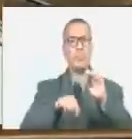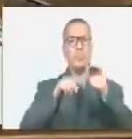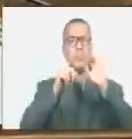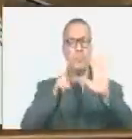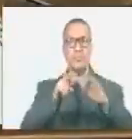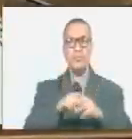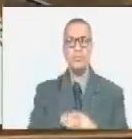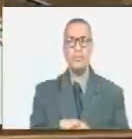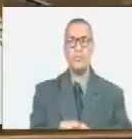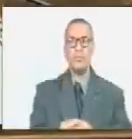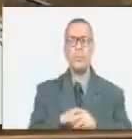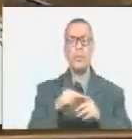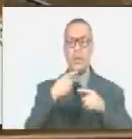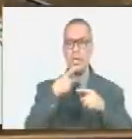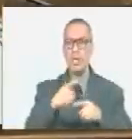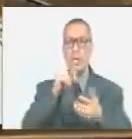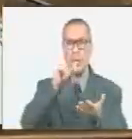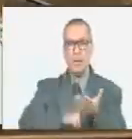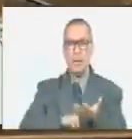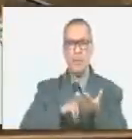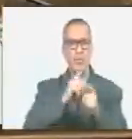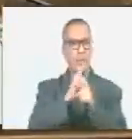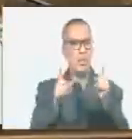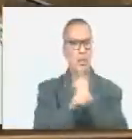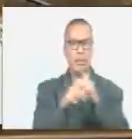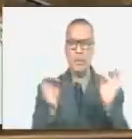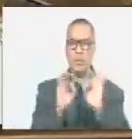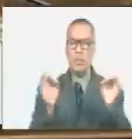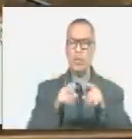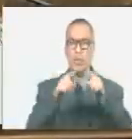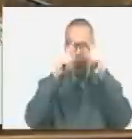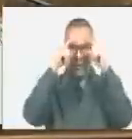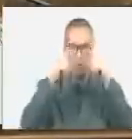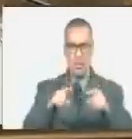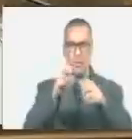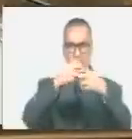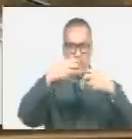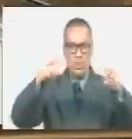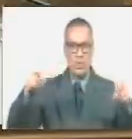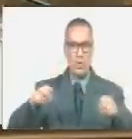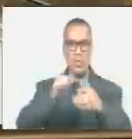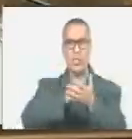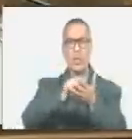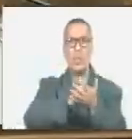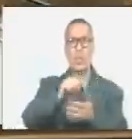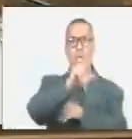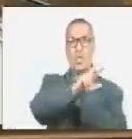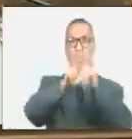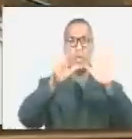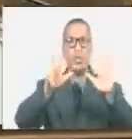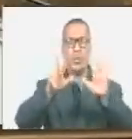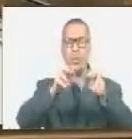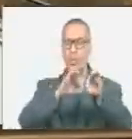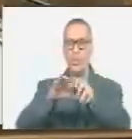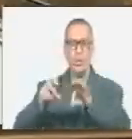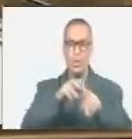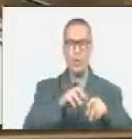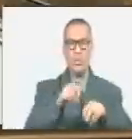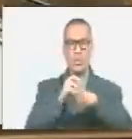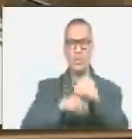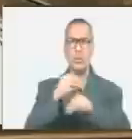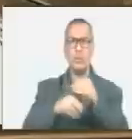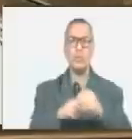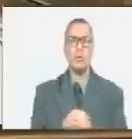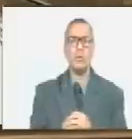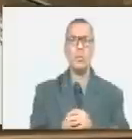77º. Se sugiere aprobar sin modificación la denominación del epígrafe del artículo 38, quedando redactado de la siguiente